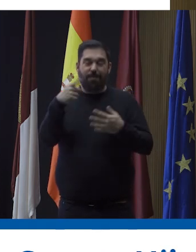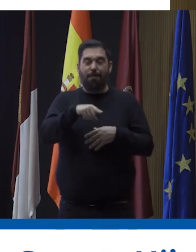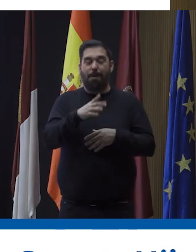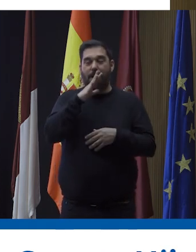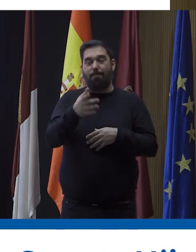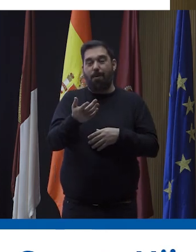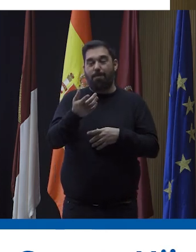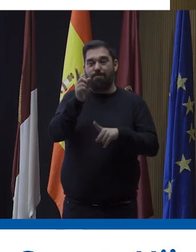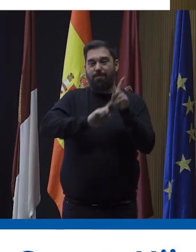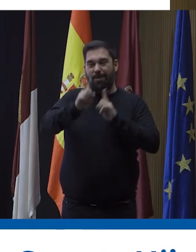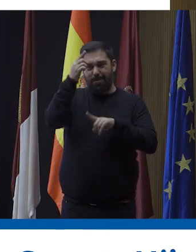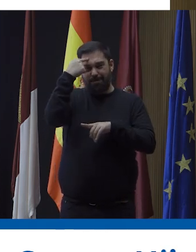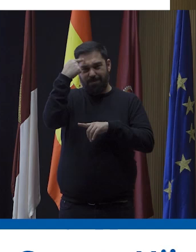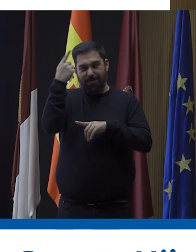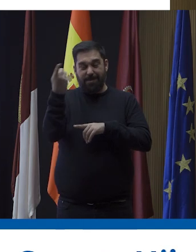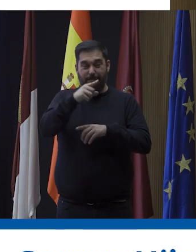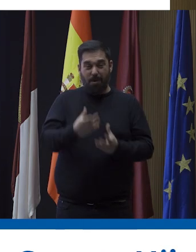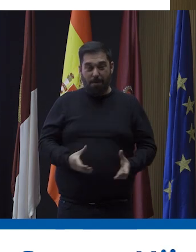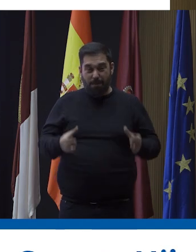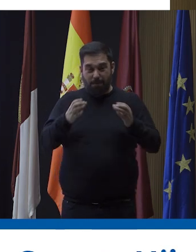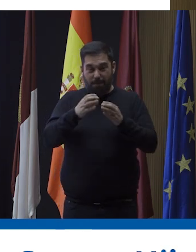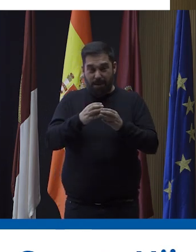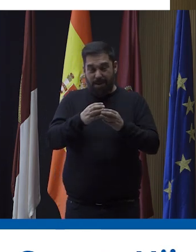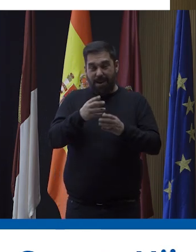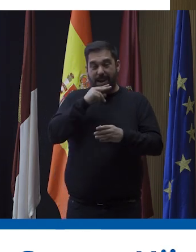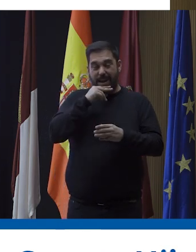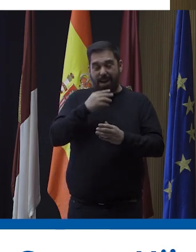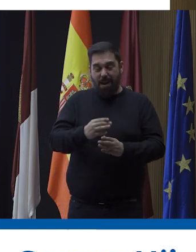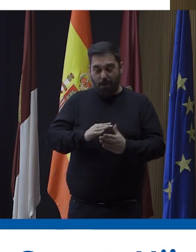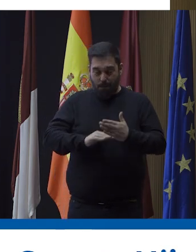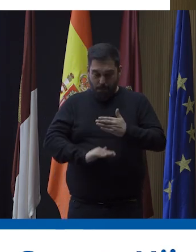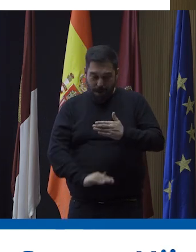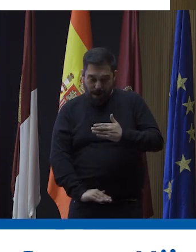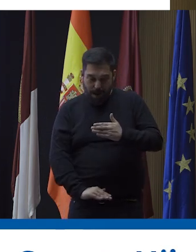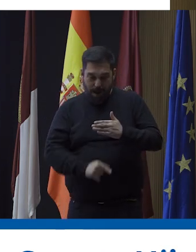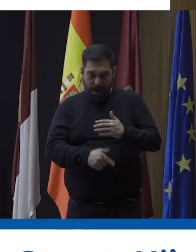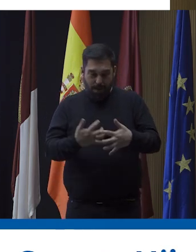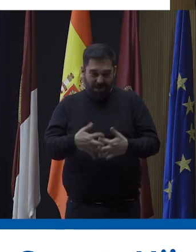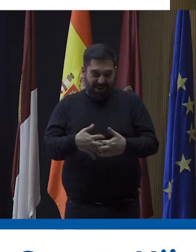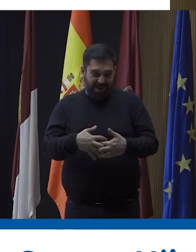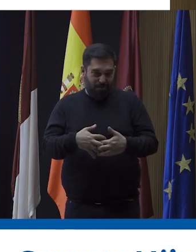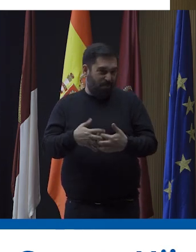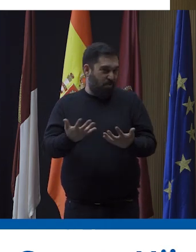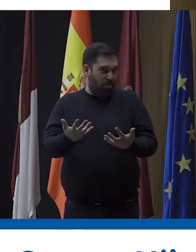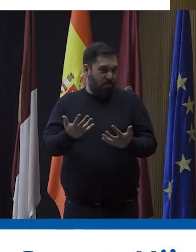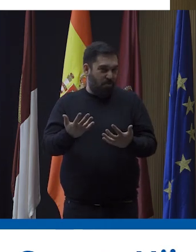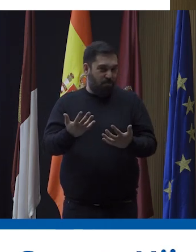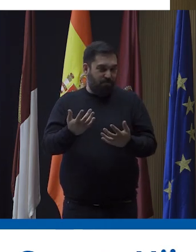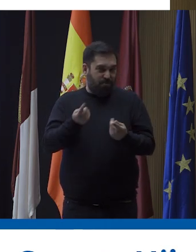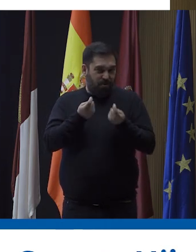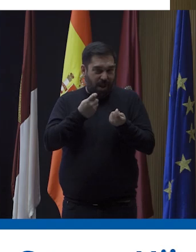o puede haber también una vejiga que esté caída y no funcione bien ese mecanismo y empieza a acumular y acumular,